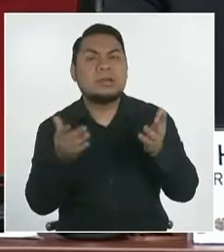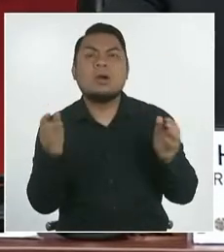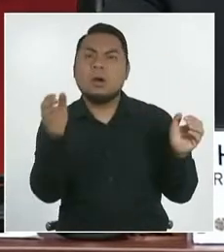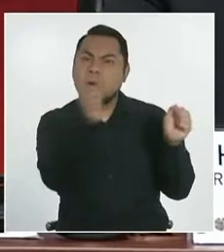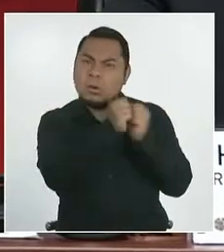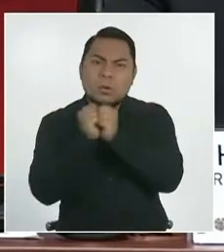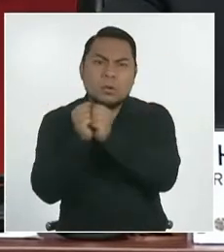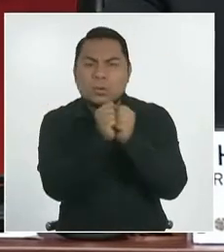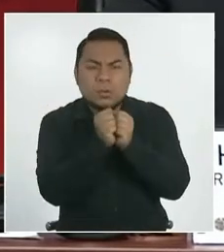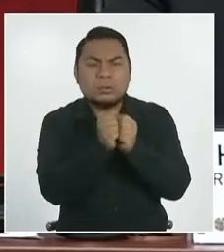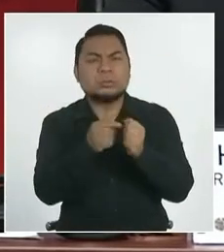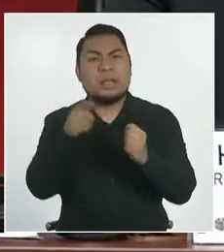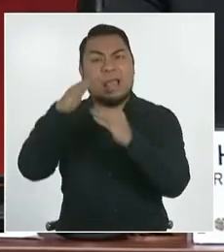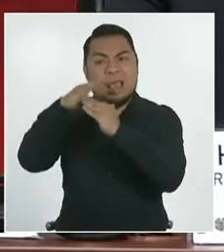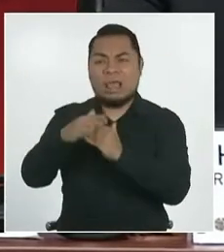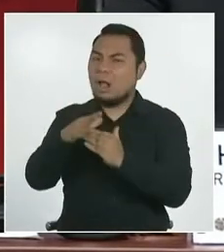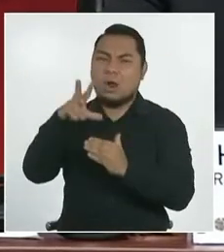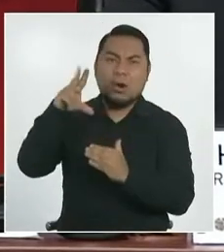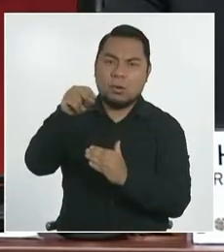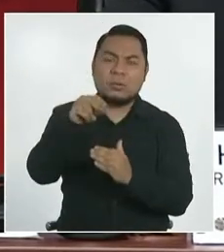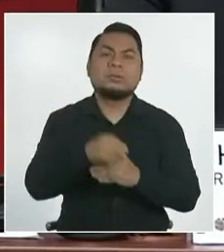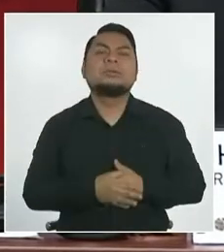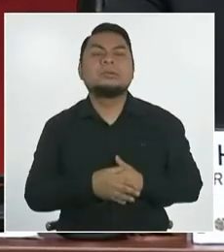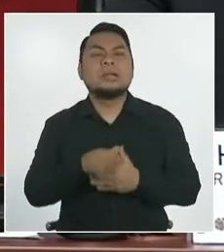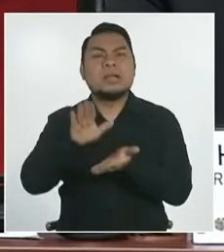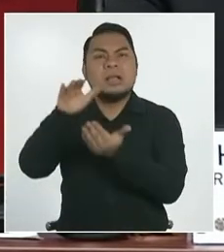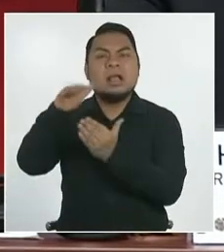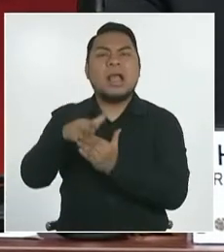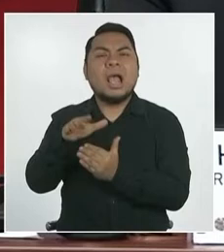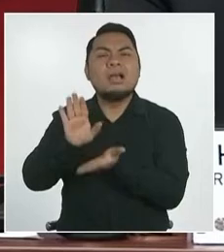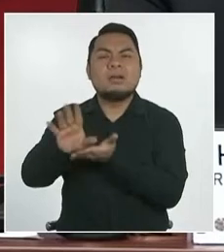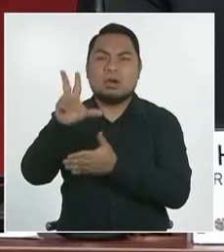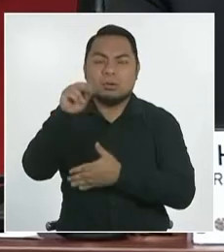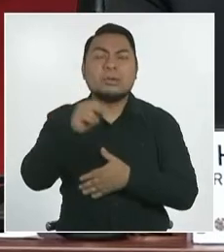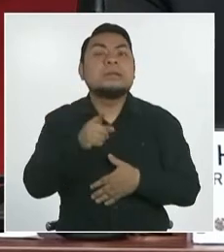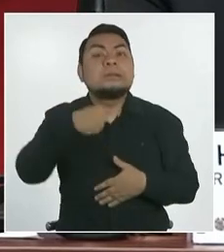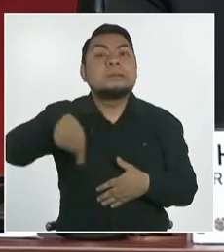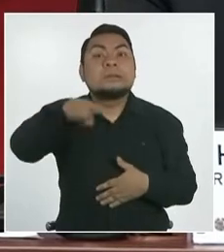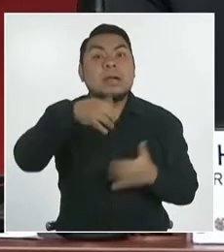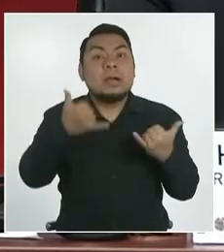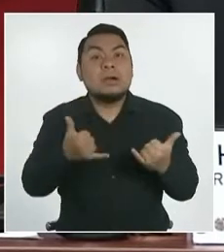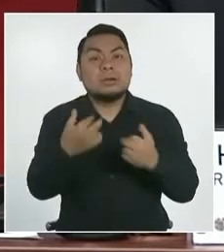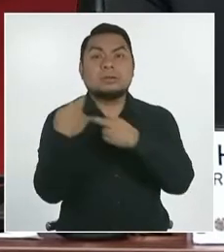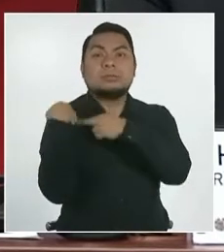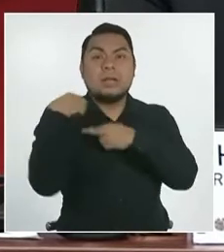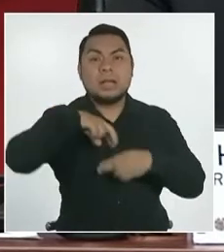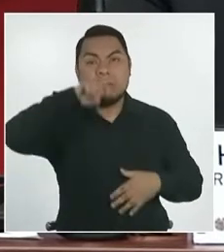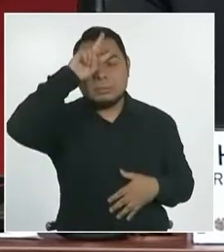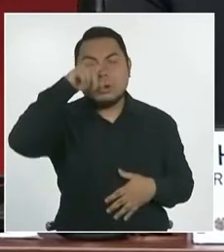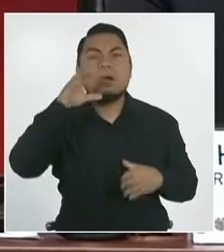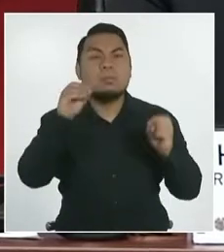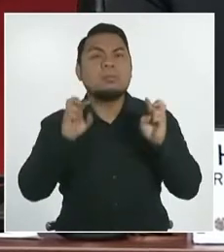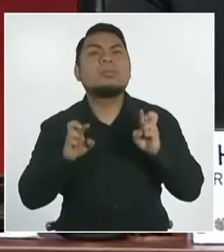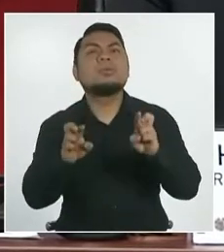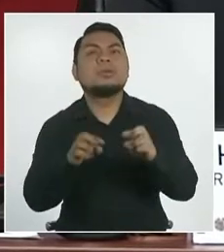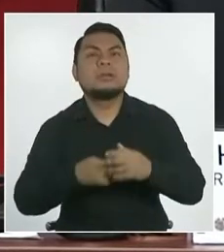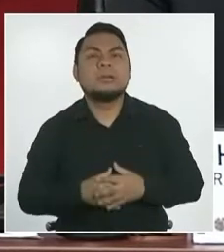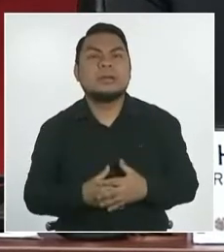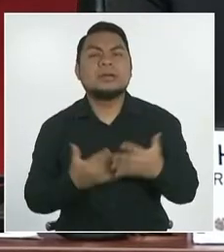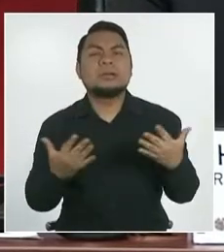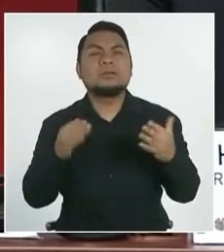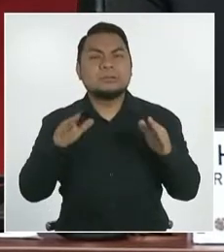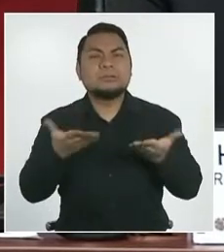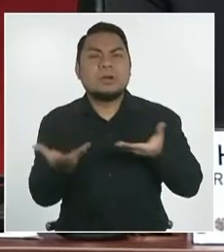«Juntos contra la desigualdad y la discriminación», representa para mi país la oportunidad